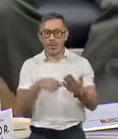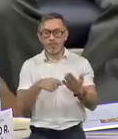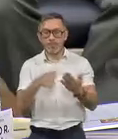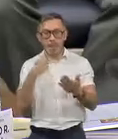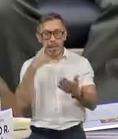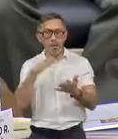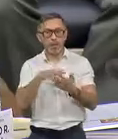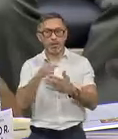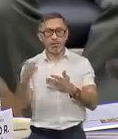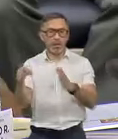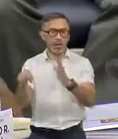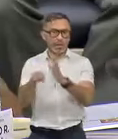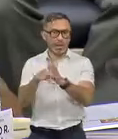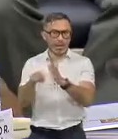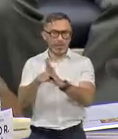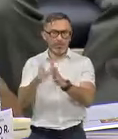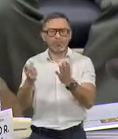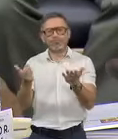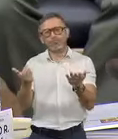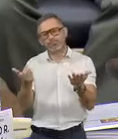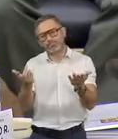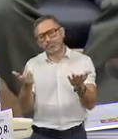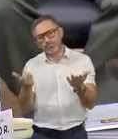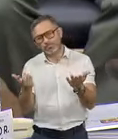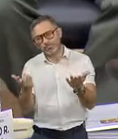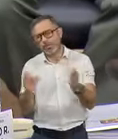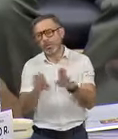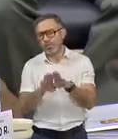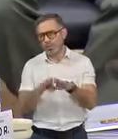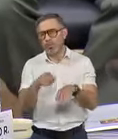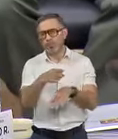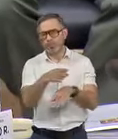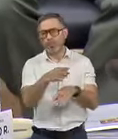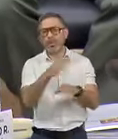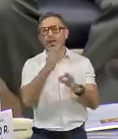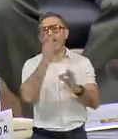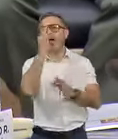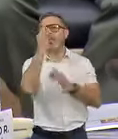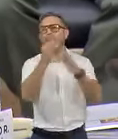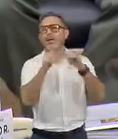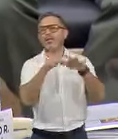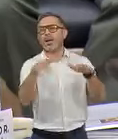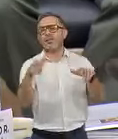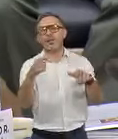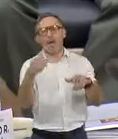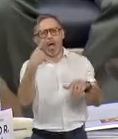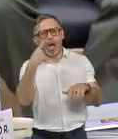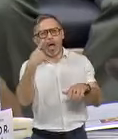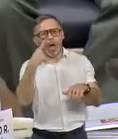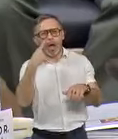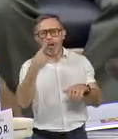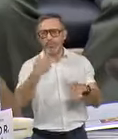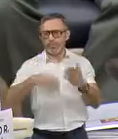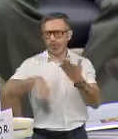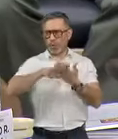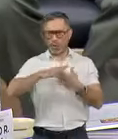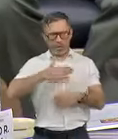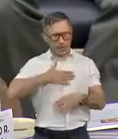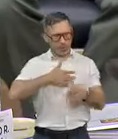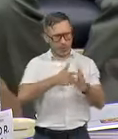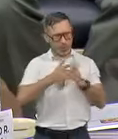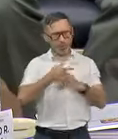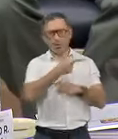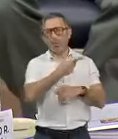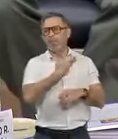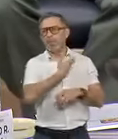negativas, que es un eufemismo para las campañas de linchamiento permanente que hay en contra de nuestro movimiento, desde el compañero presidente